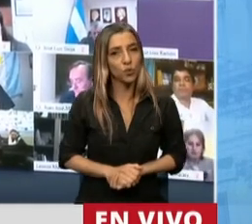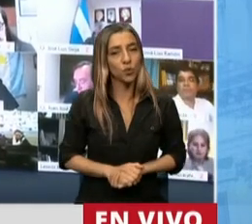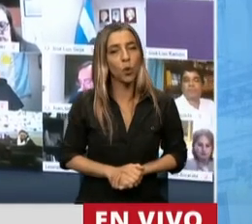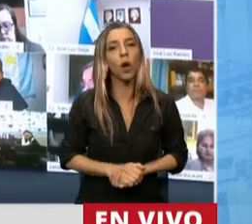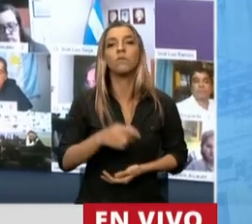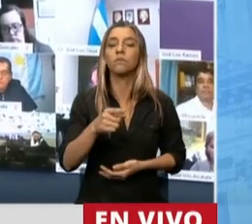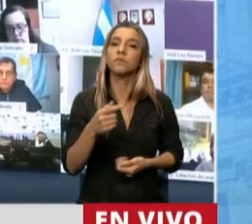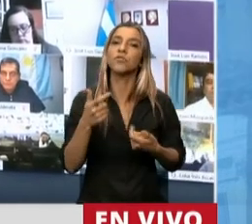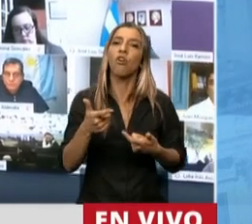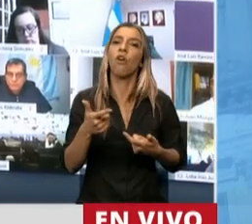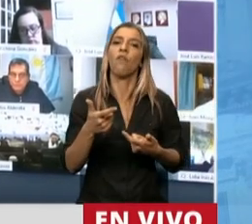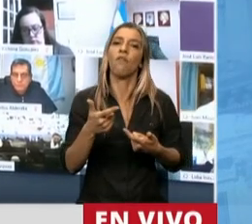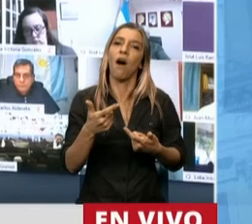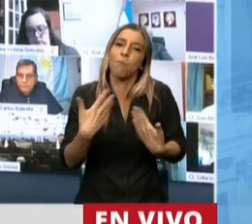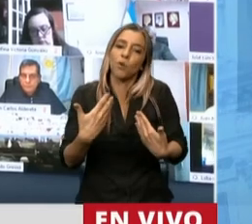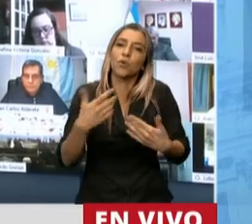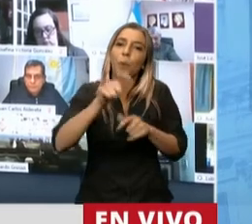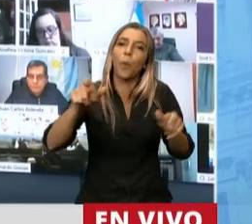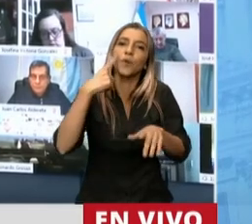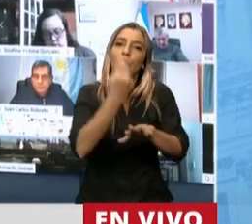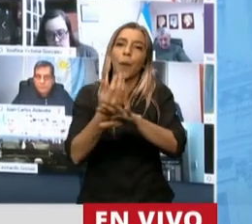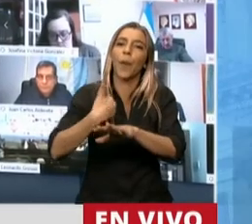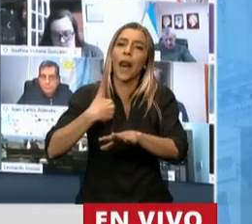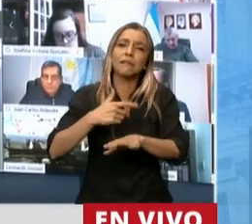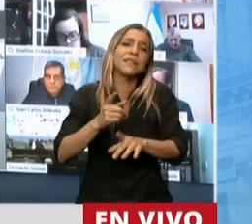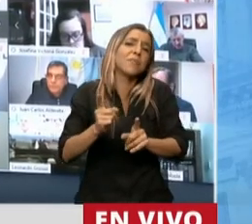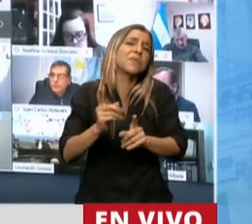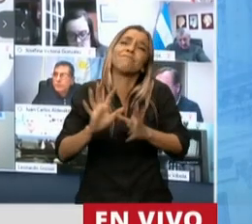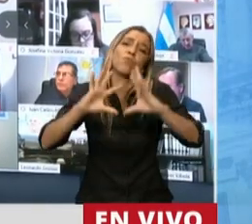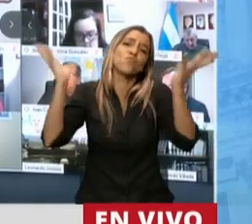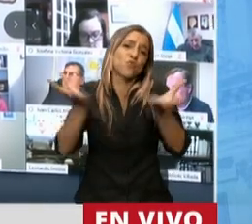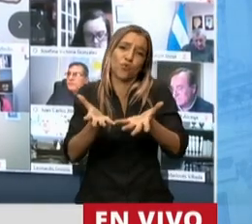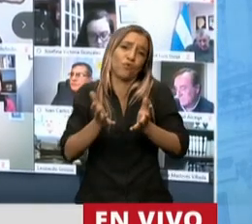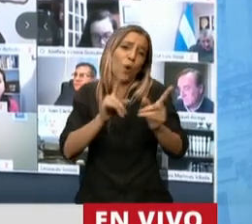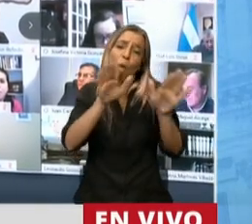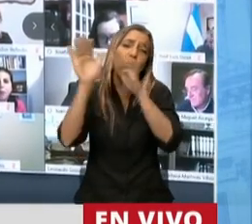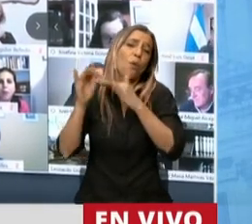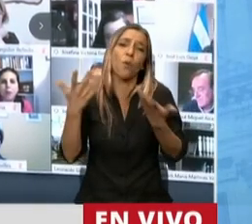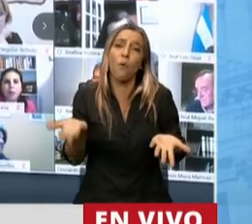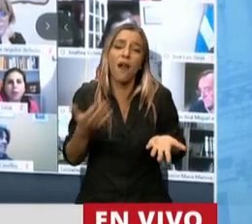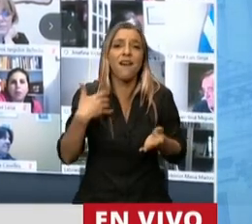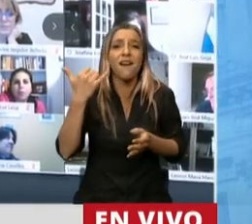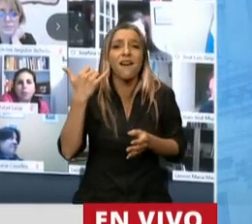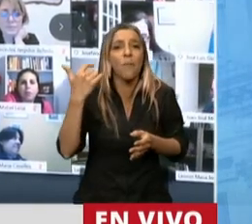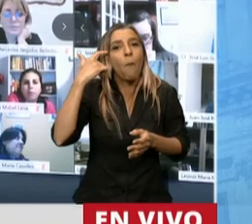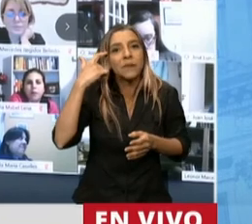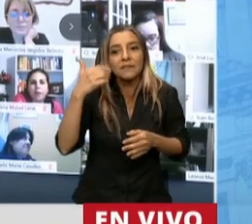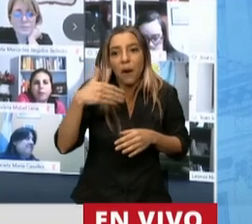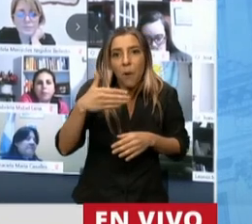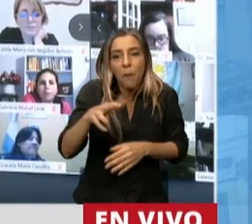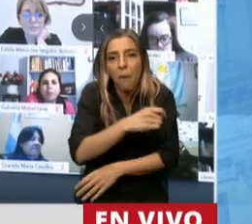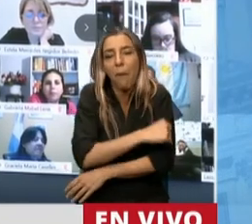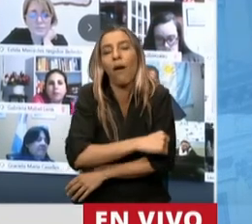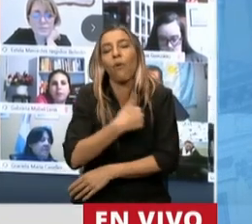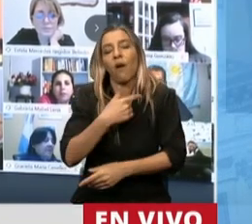no solamente para los argentinos, sino para la humanidad, el hecho de tener ya próximamente seguramente